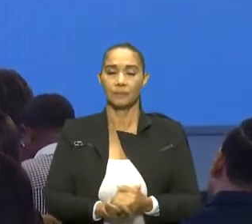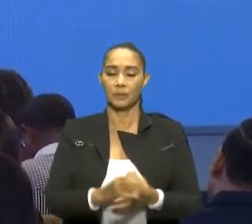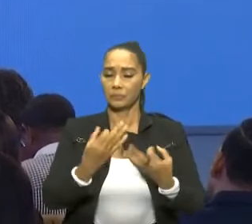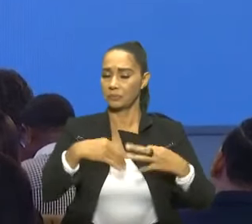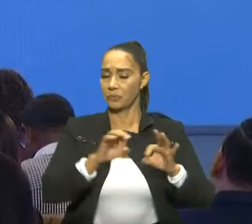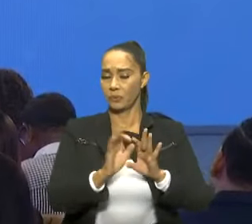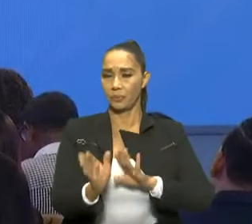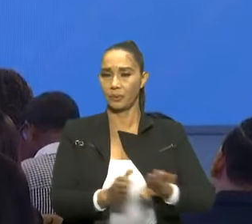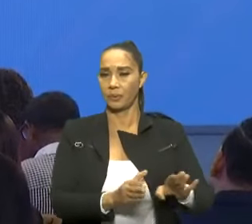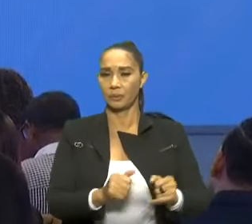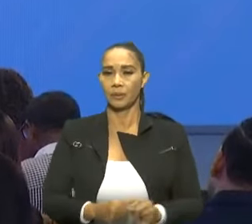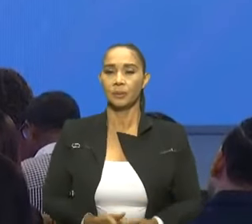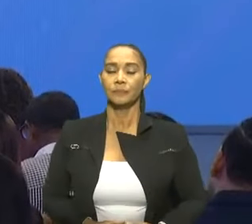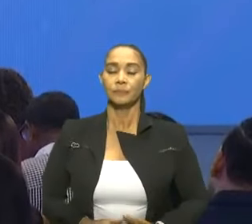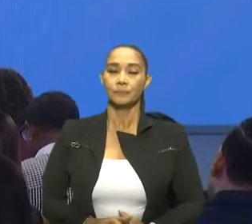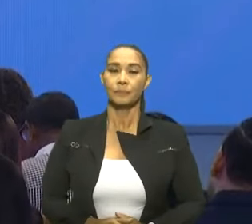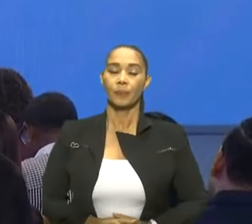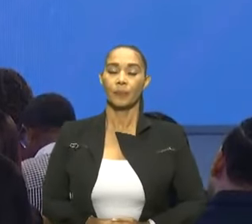relevancia.